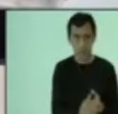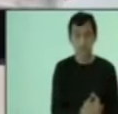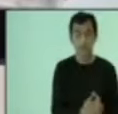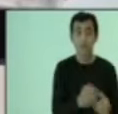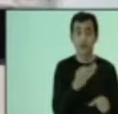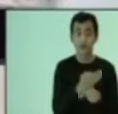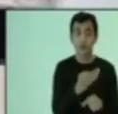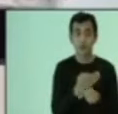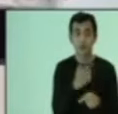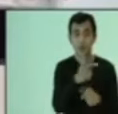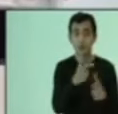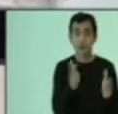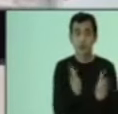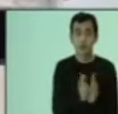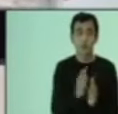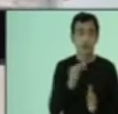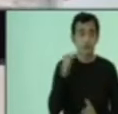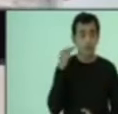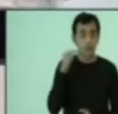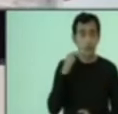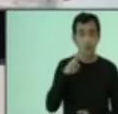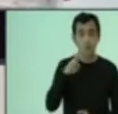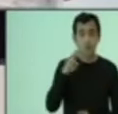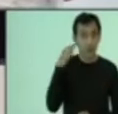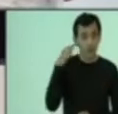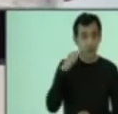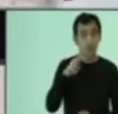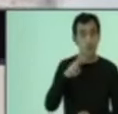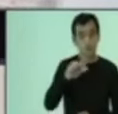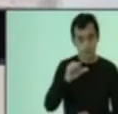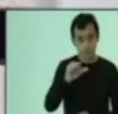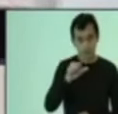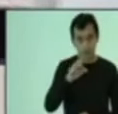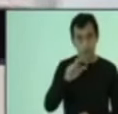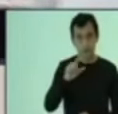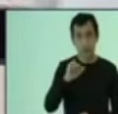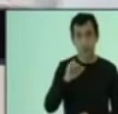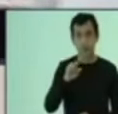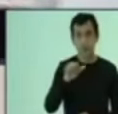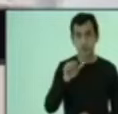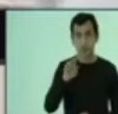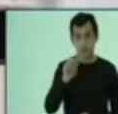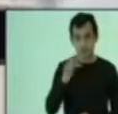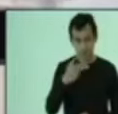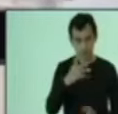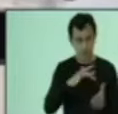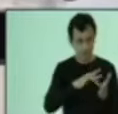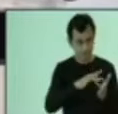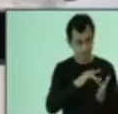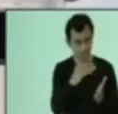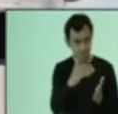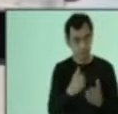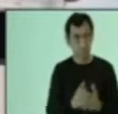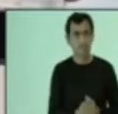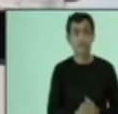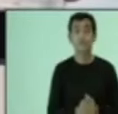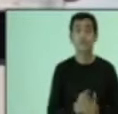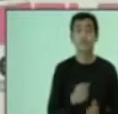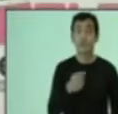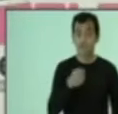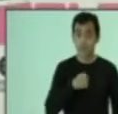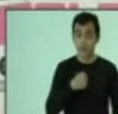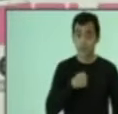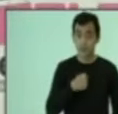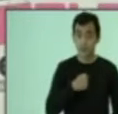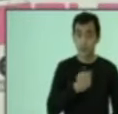a la abanderada de Veracruz, va Elizabeth Montiel Velázquez. Gracias. Como presidenta